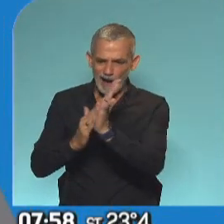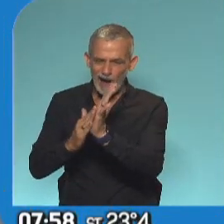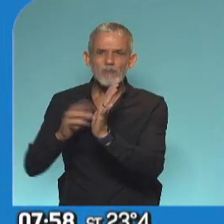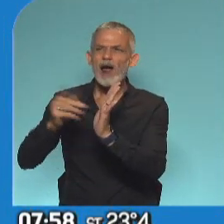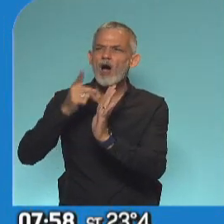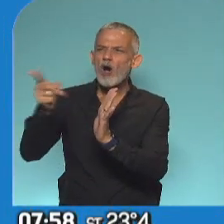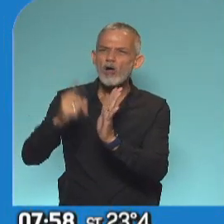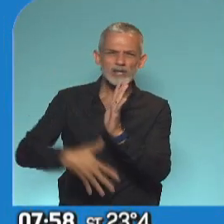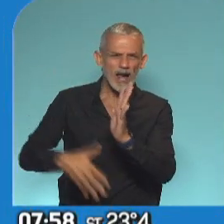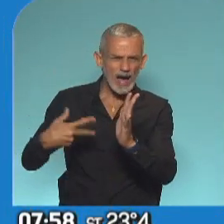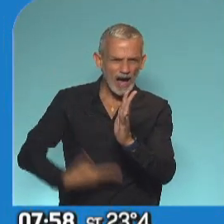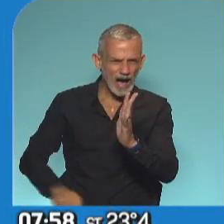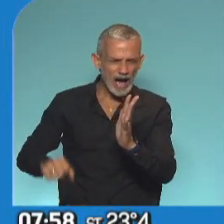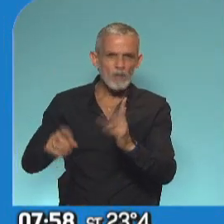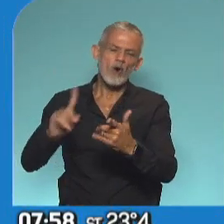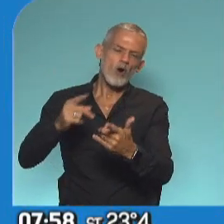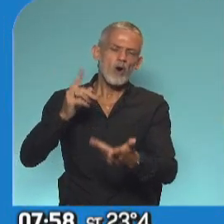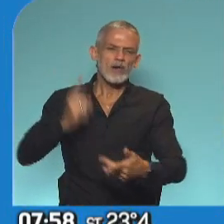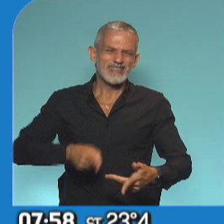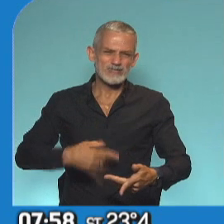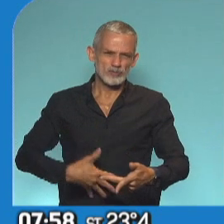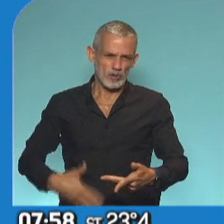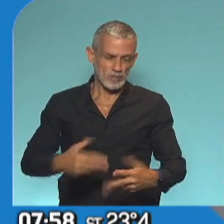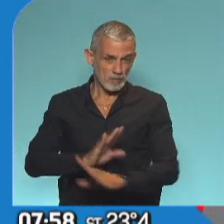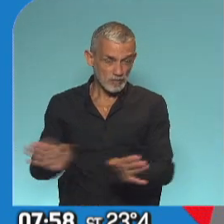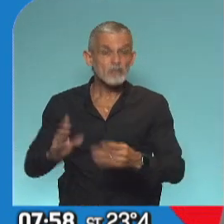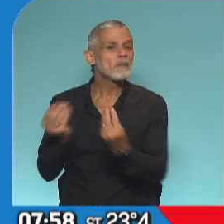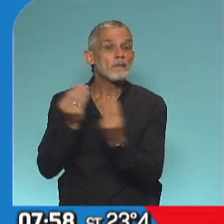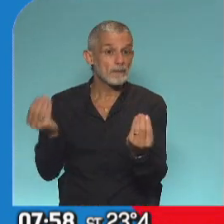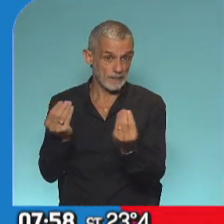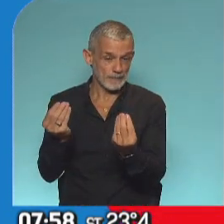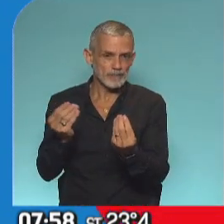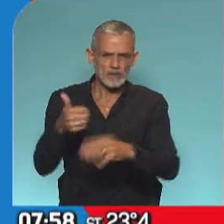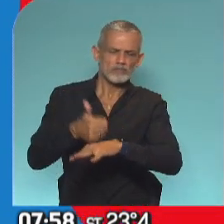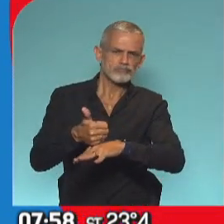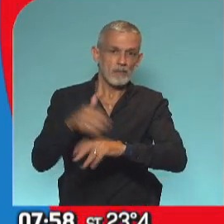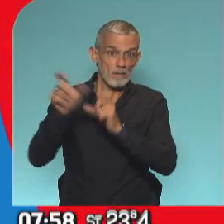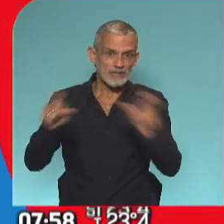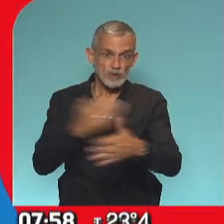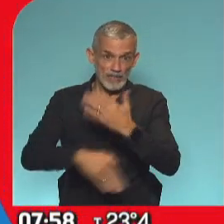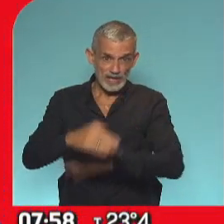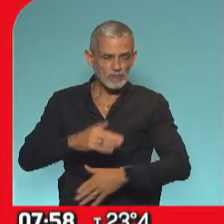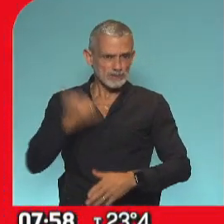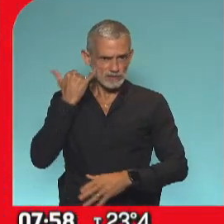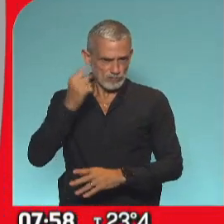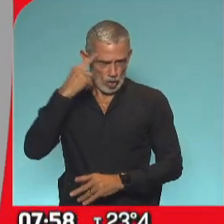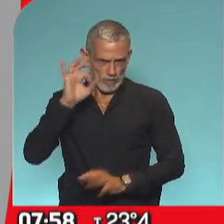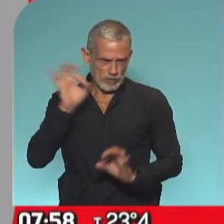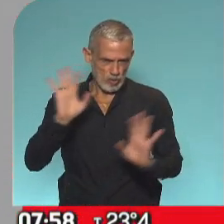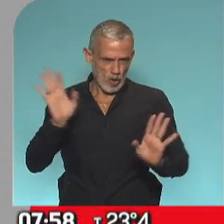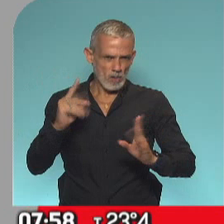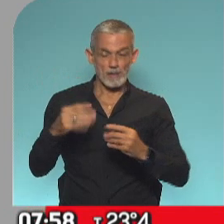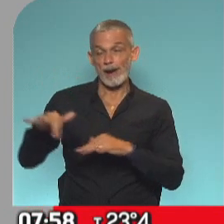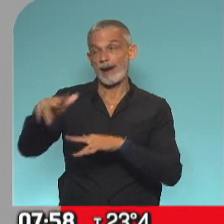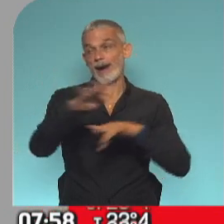oponerse a la interrupción voluntaria del embarazo, aclarando también la posición de las personas con discapacidad, ¿no? Porque mucho se